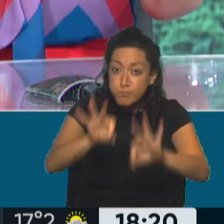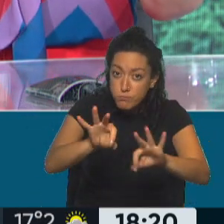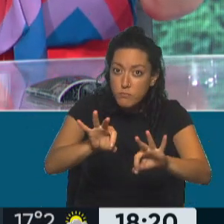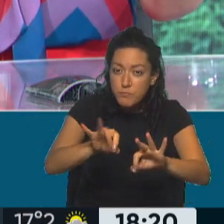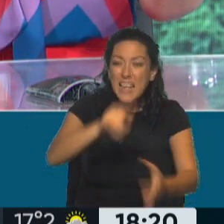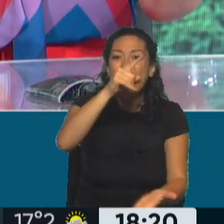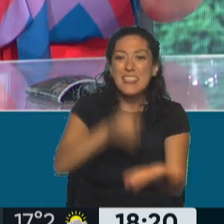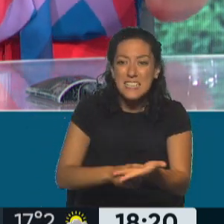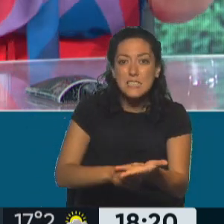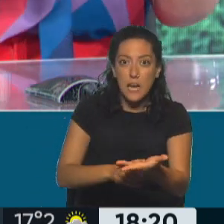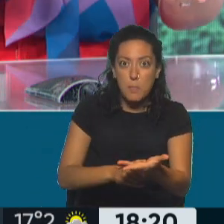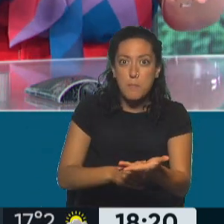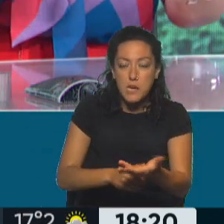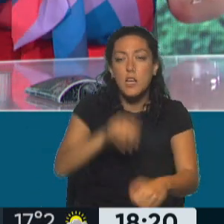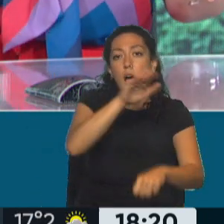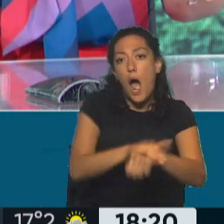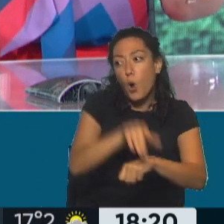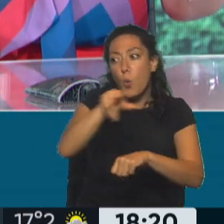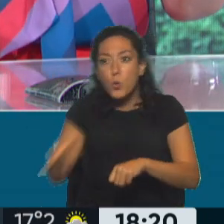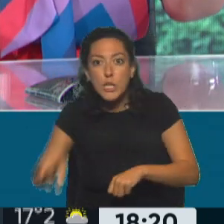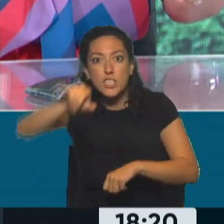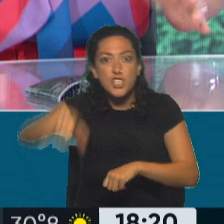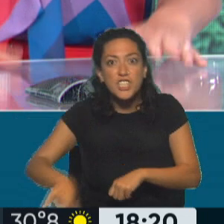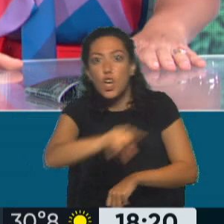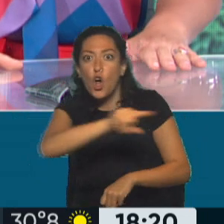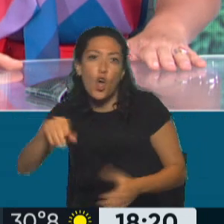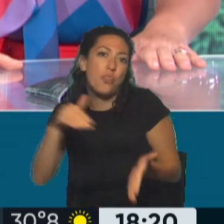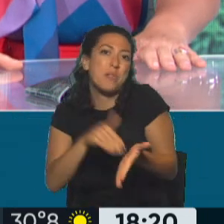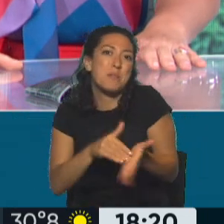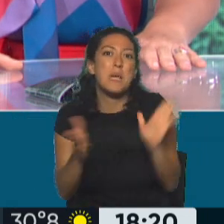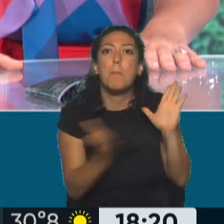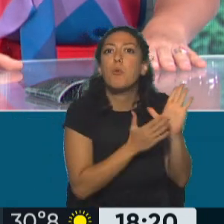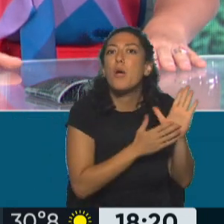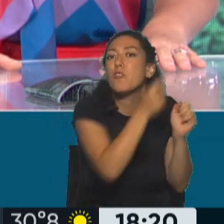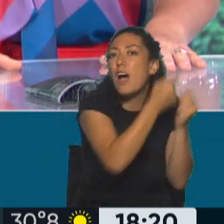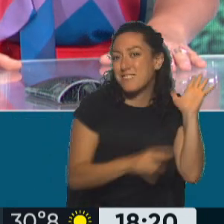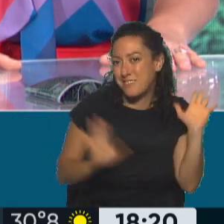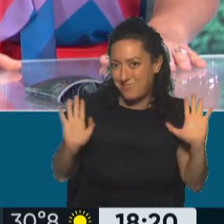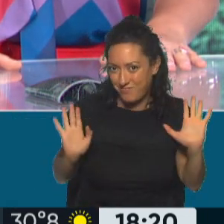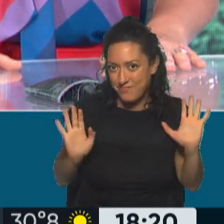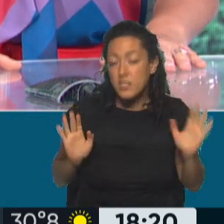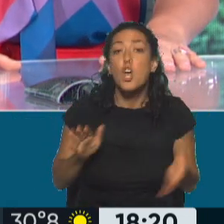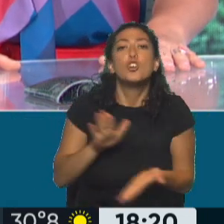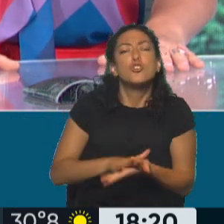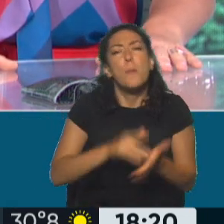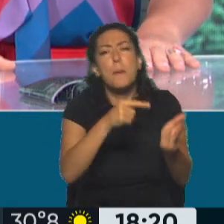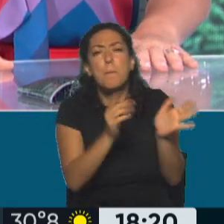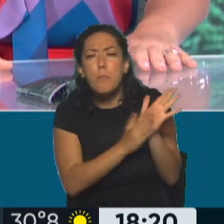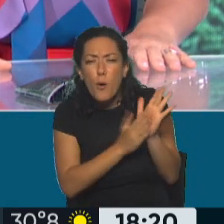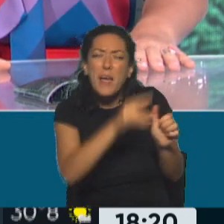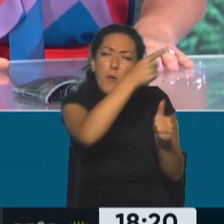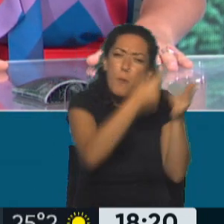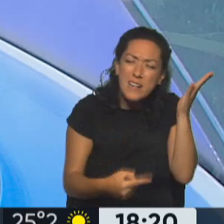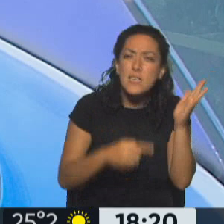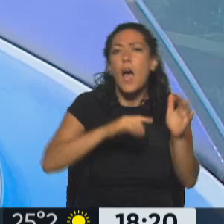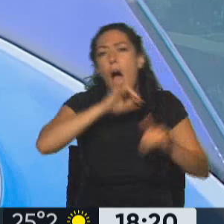de acusación o no en función de la prueba producida. A propósito de las pruebas producidas y de los argumentos que hemos escuchado hoy,